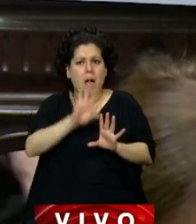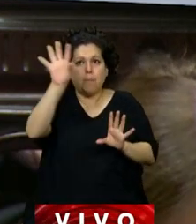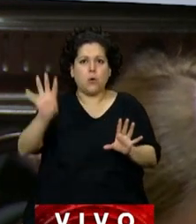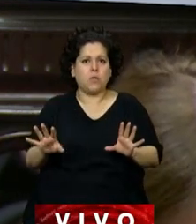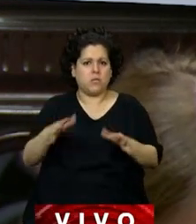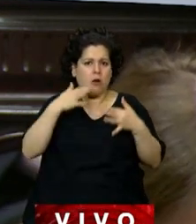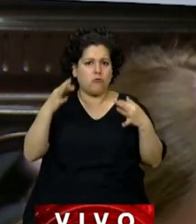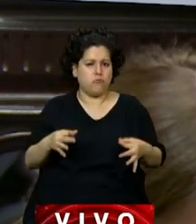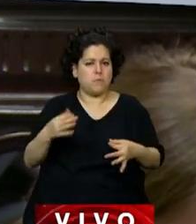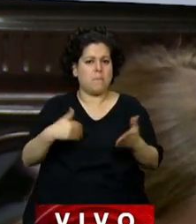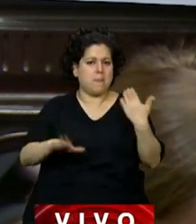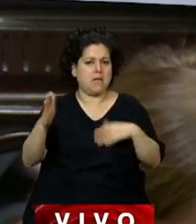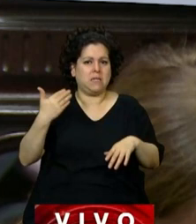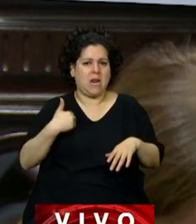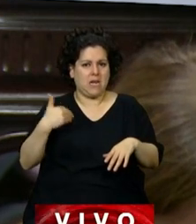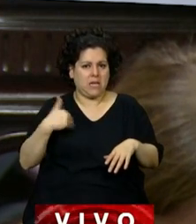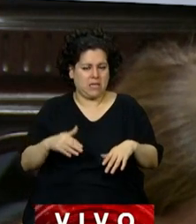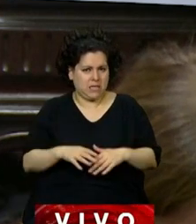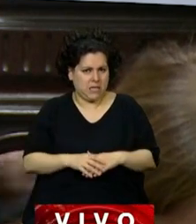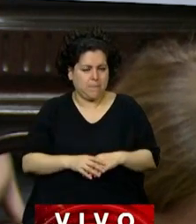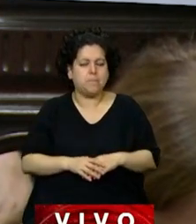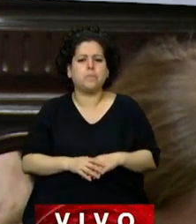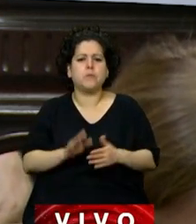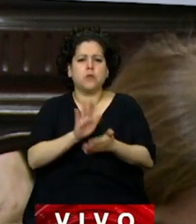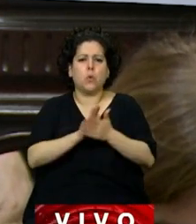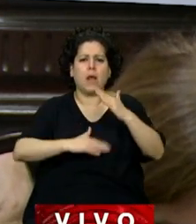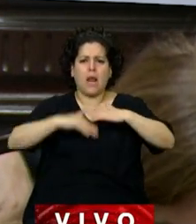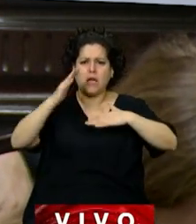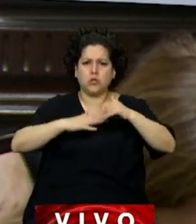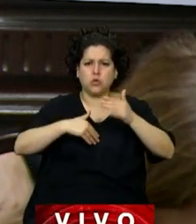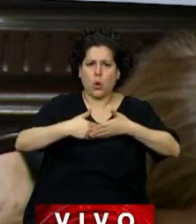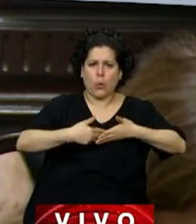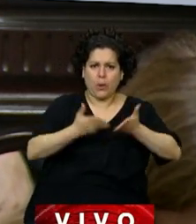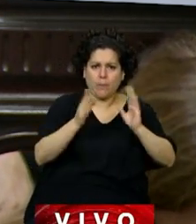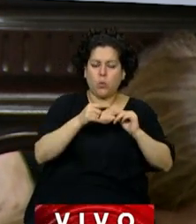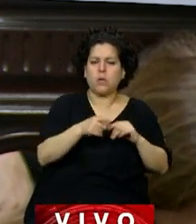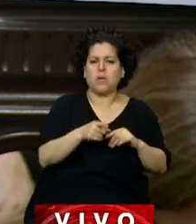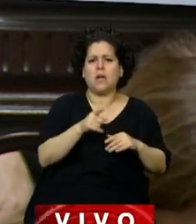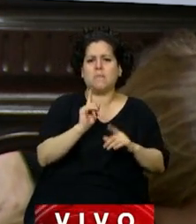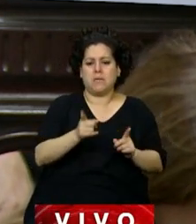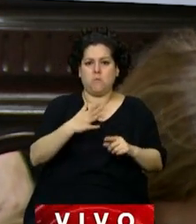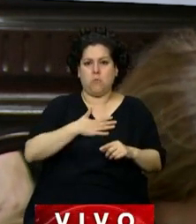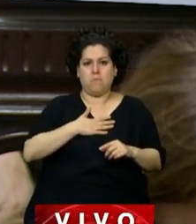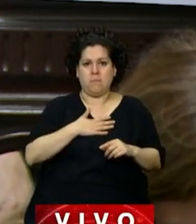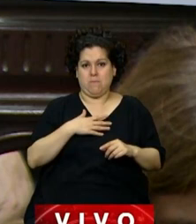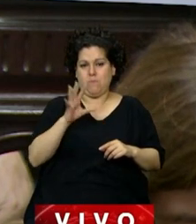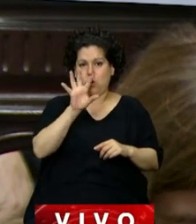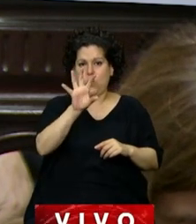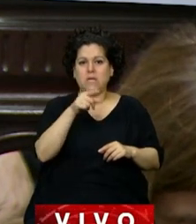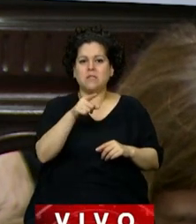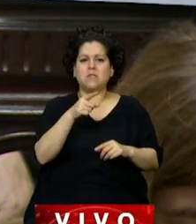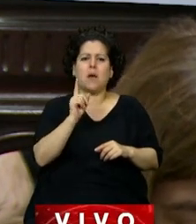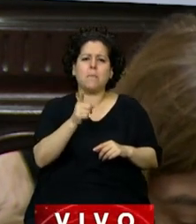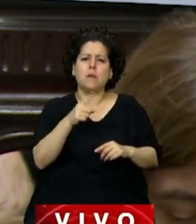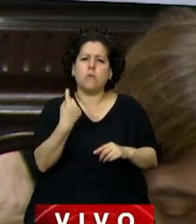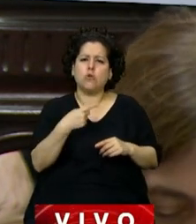provincias y obviamente en la Argentina. En cuanto a las obras que hacen referencia a mi provincia y que hemos planteado